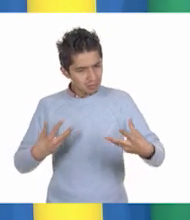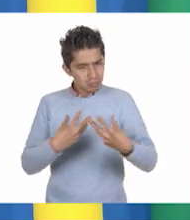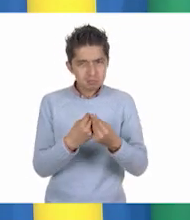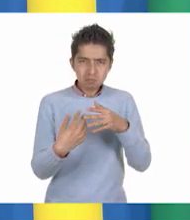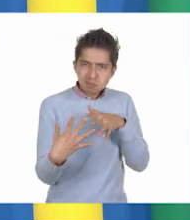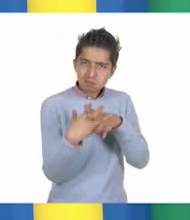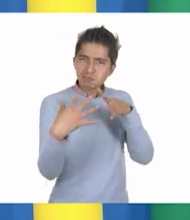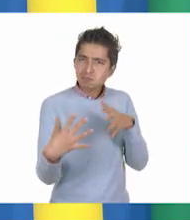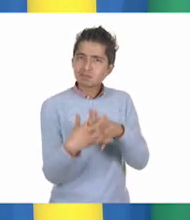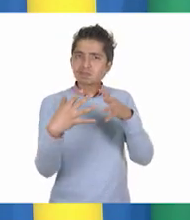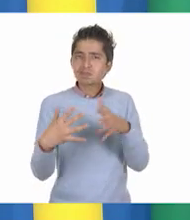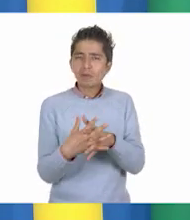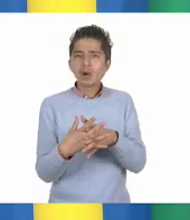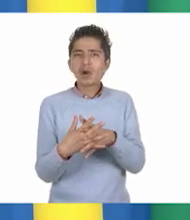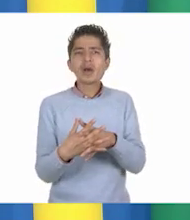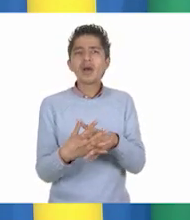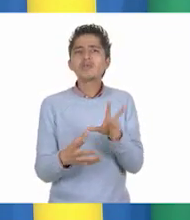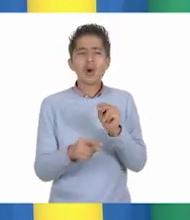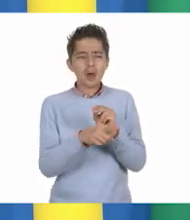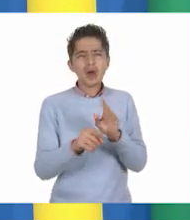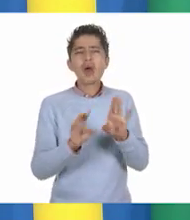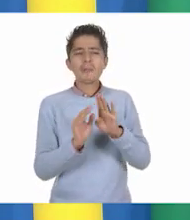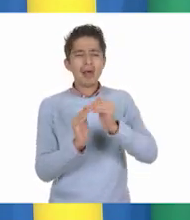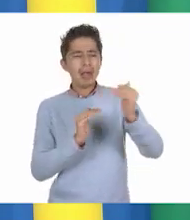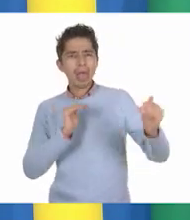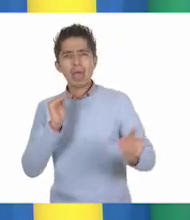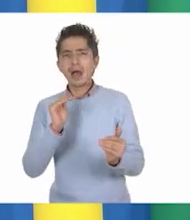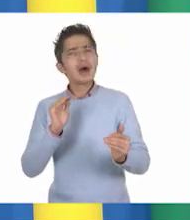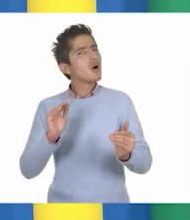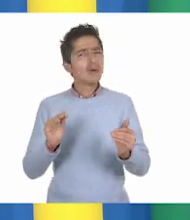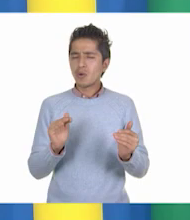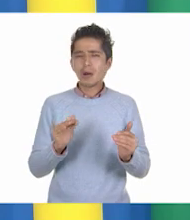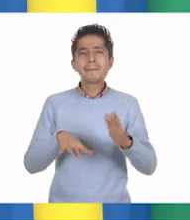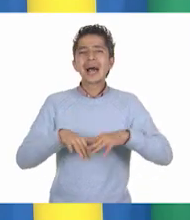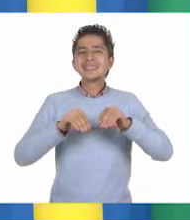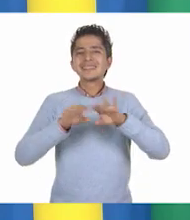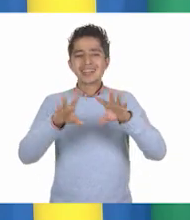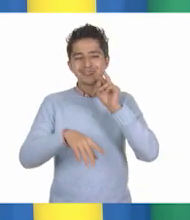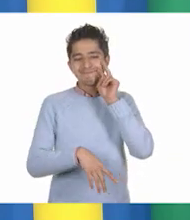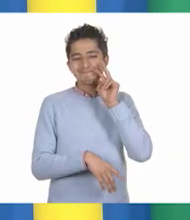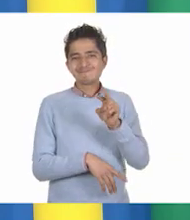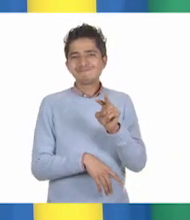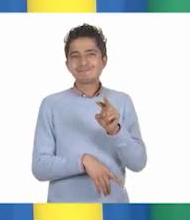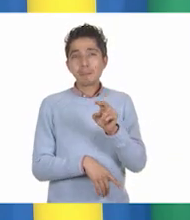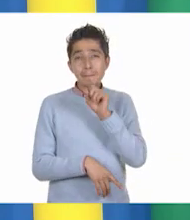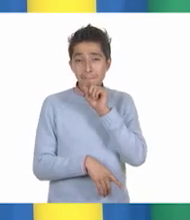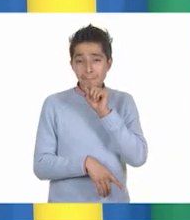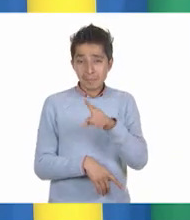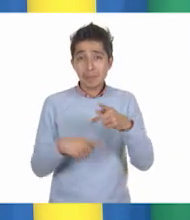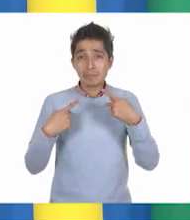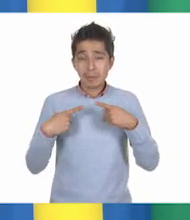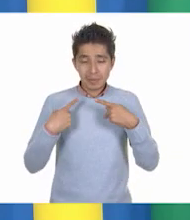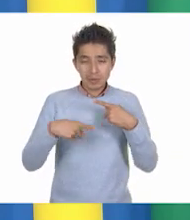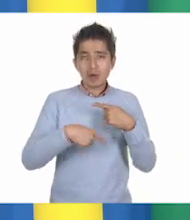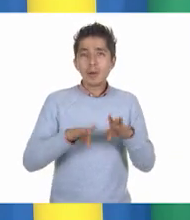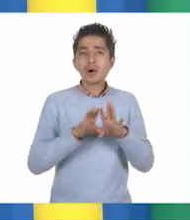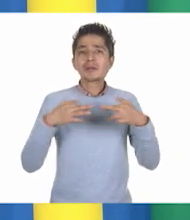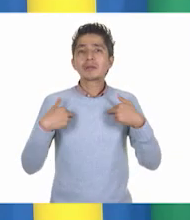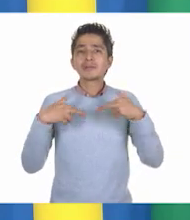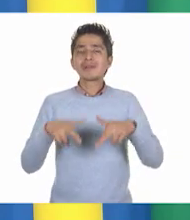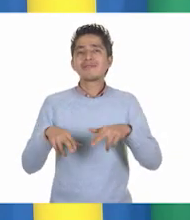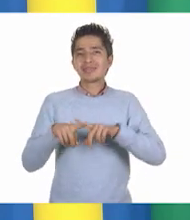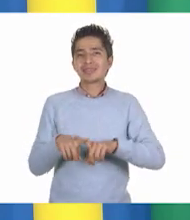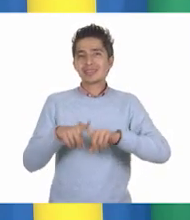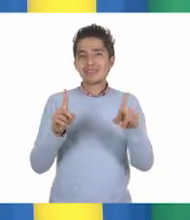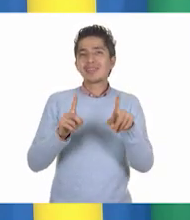que fuera amado o visto como alguien inferior, sino porque refleja con claridad cómo una misma persona puede representar cosas